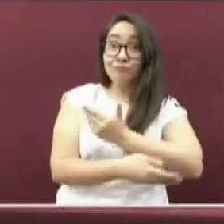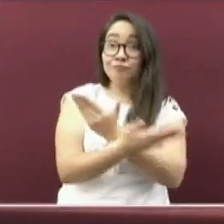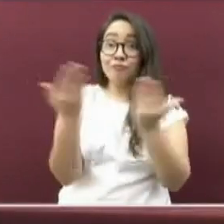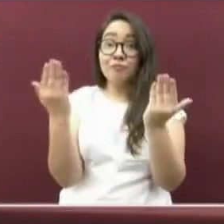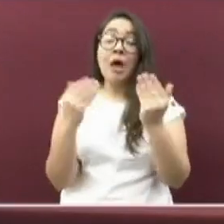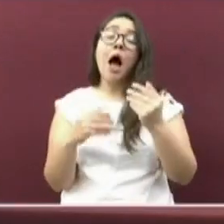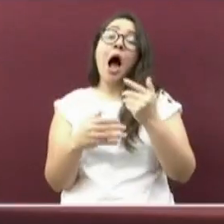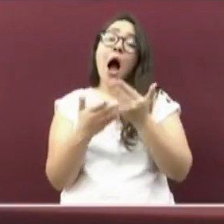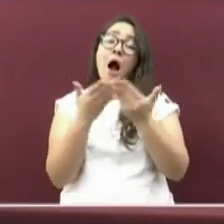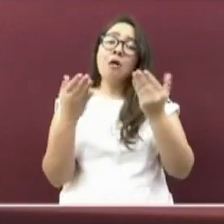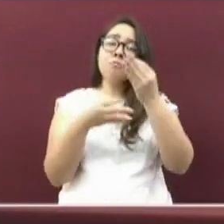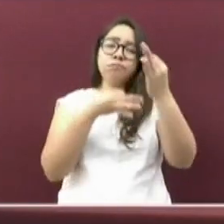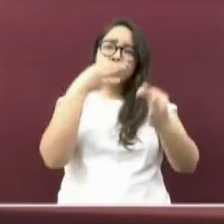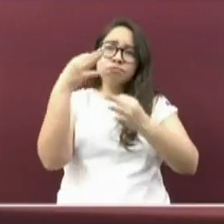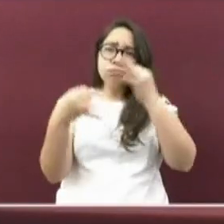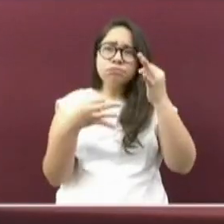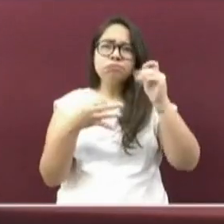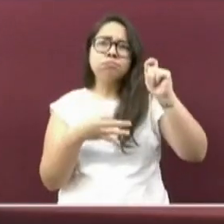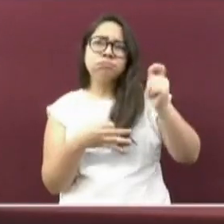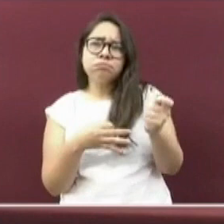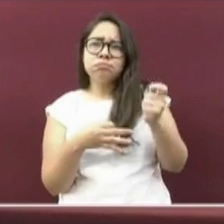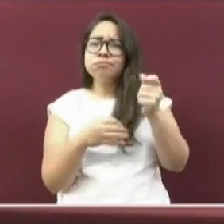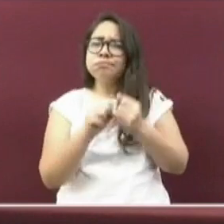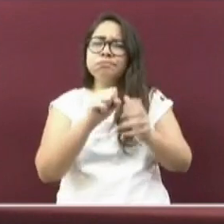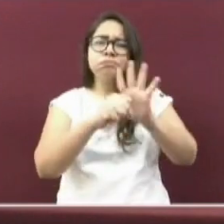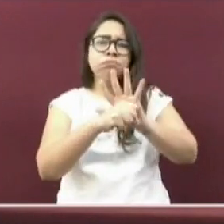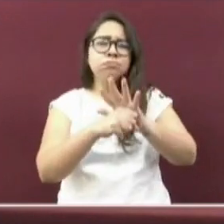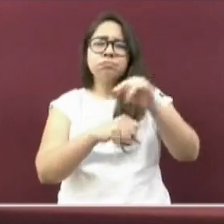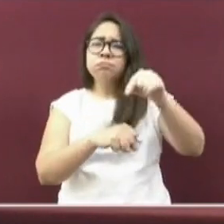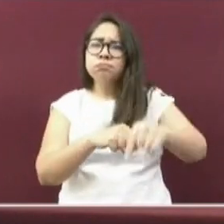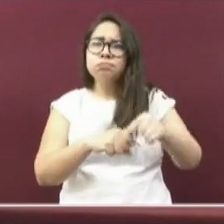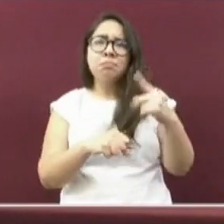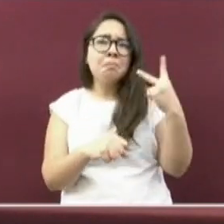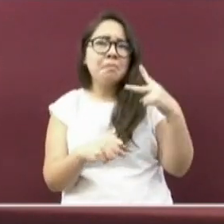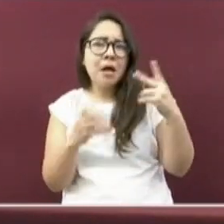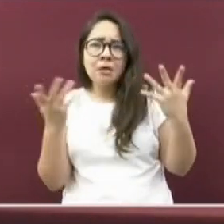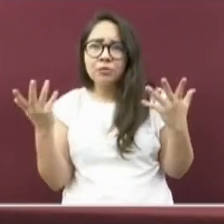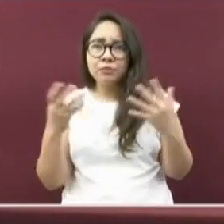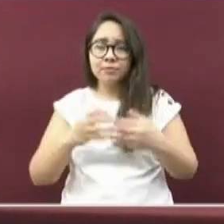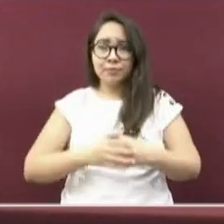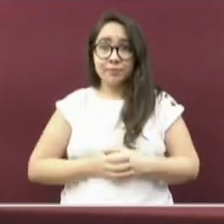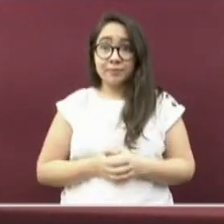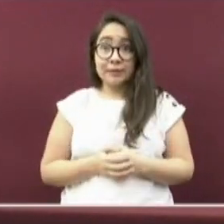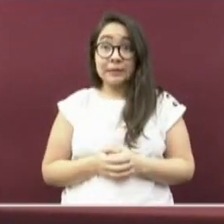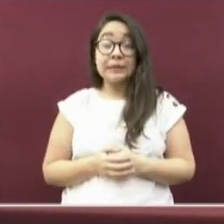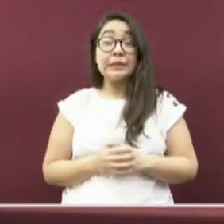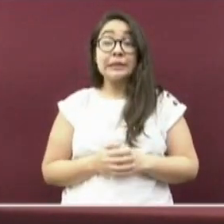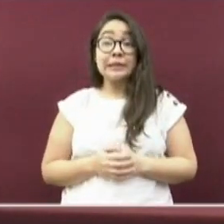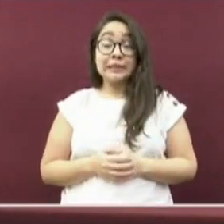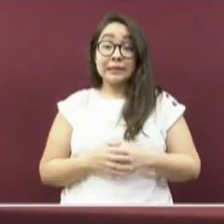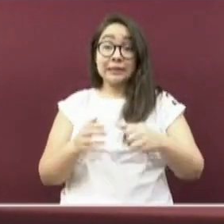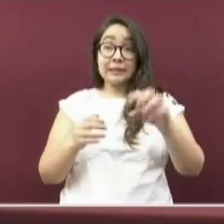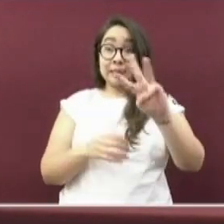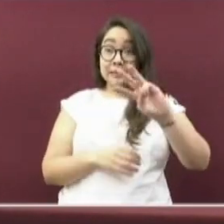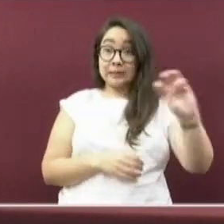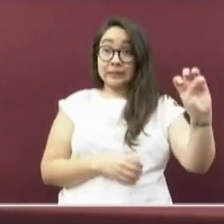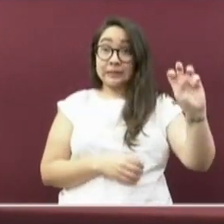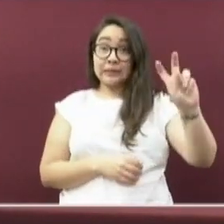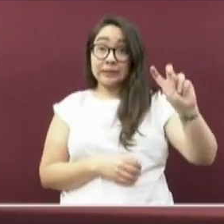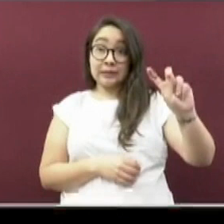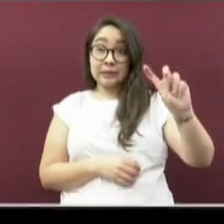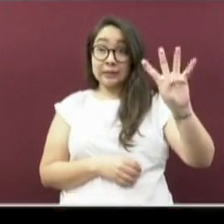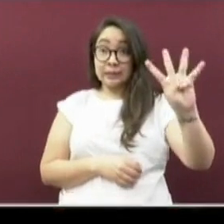Enseguida les informo la situación que guarda la pandemia en el estado. Ya son